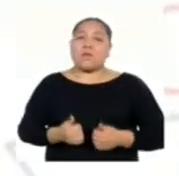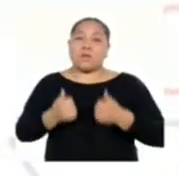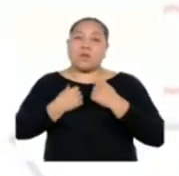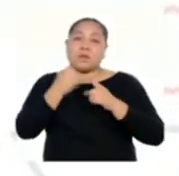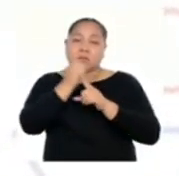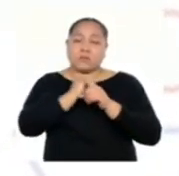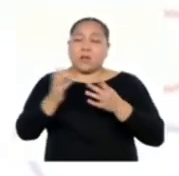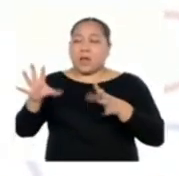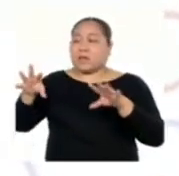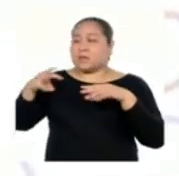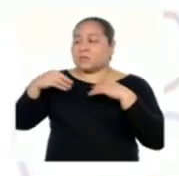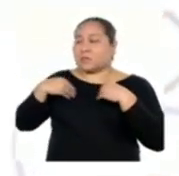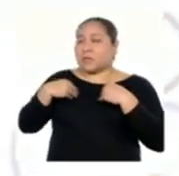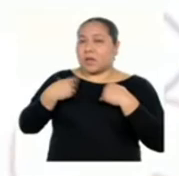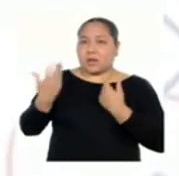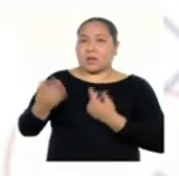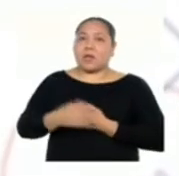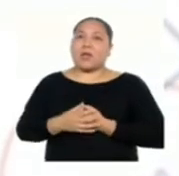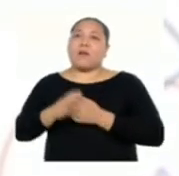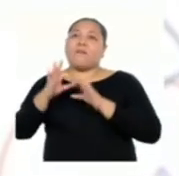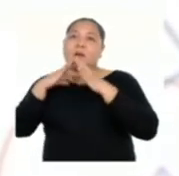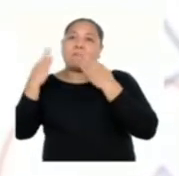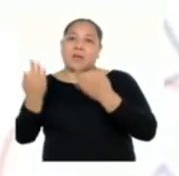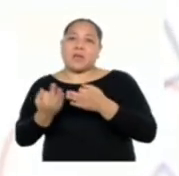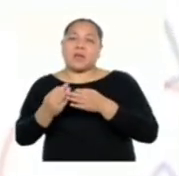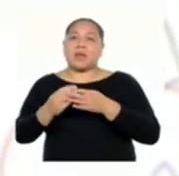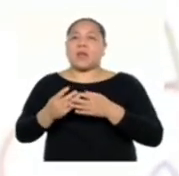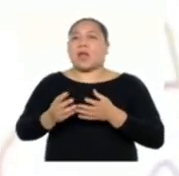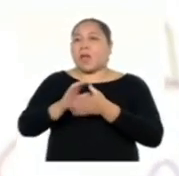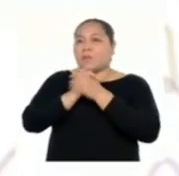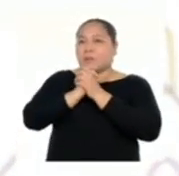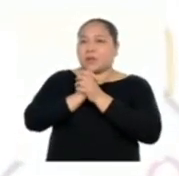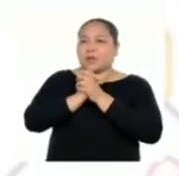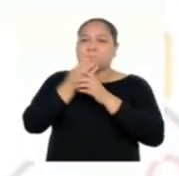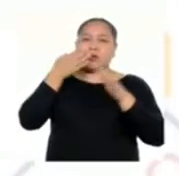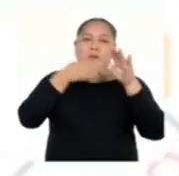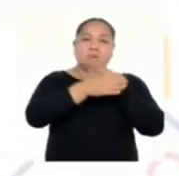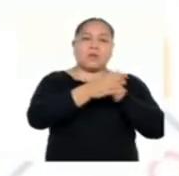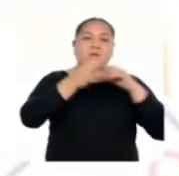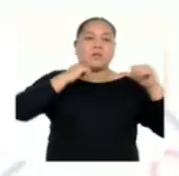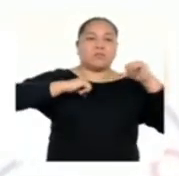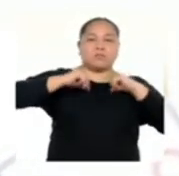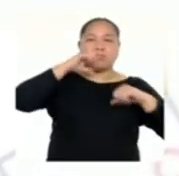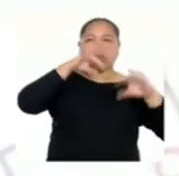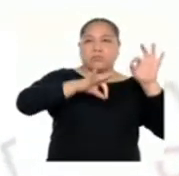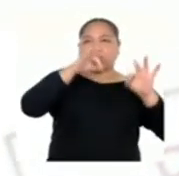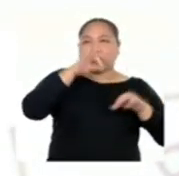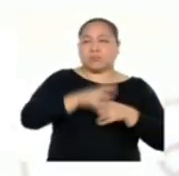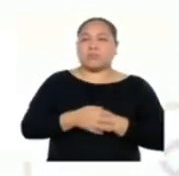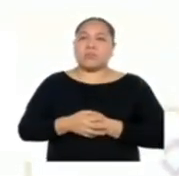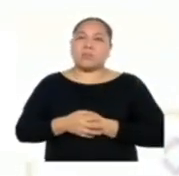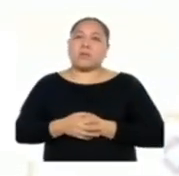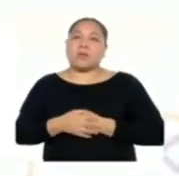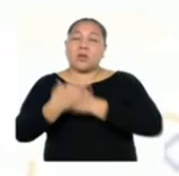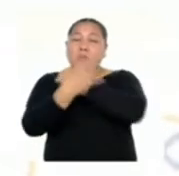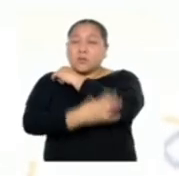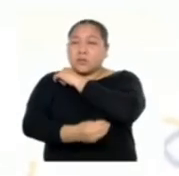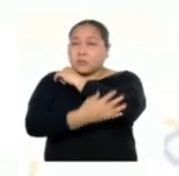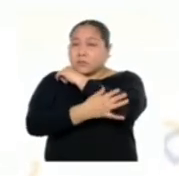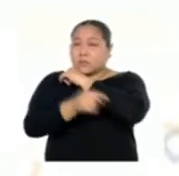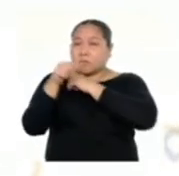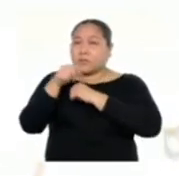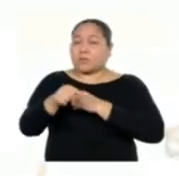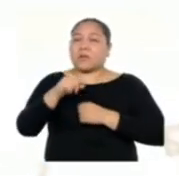o amigos y asistían a obras de teatro. En los estratos mestizos y pobres de la